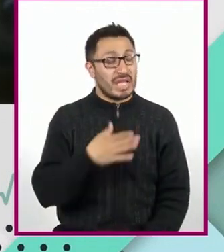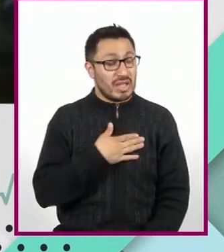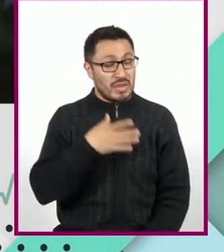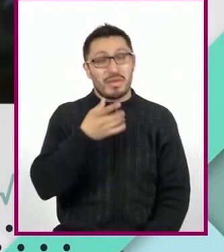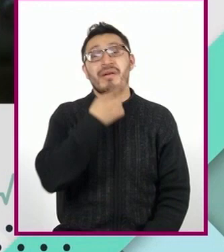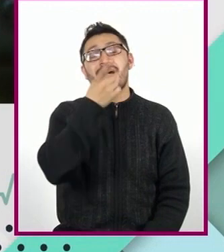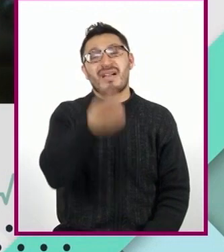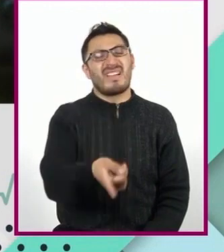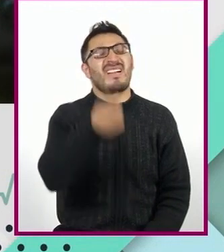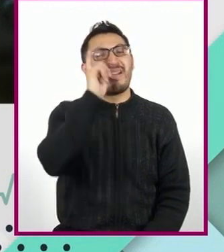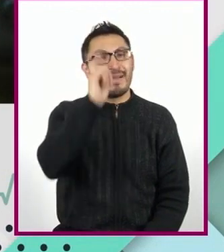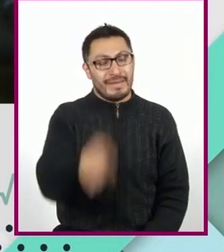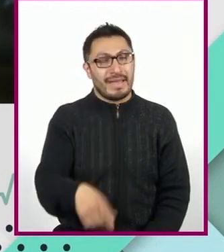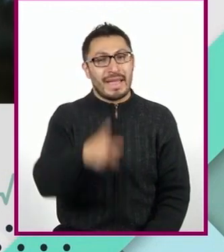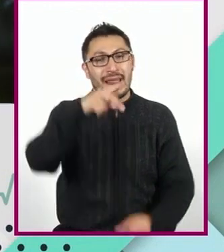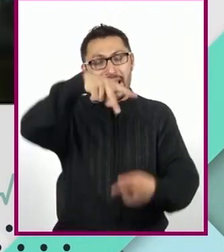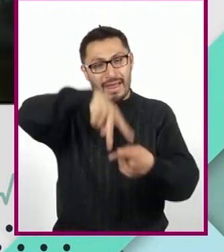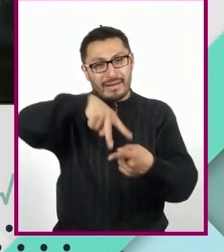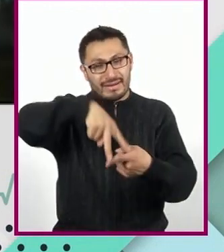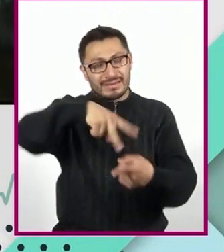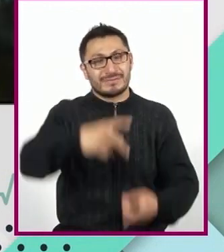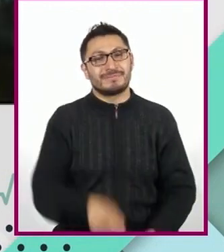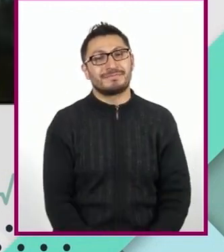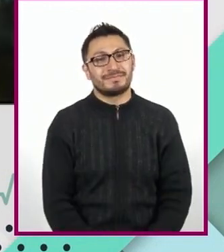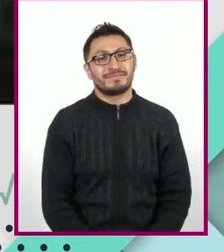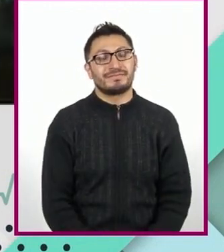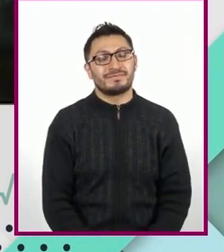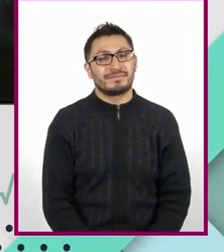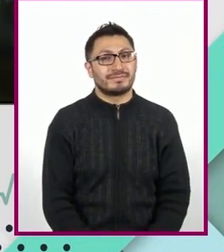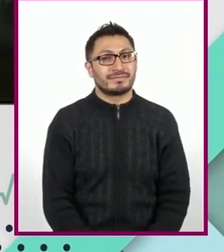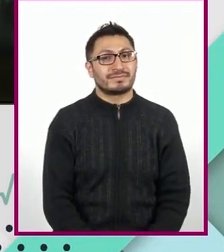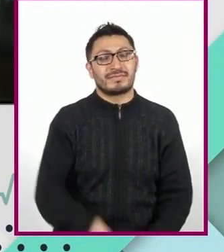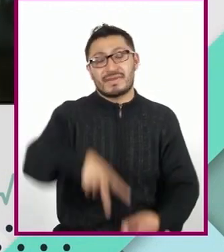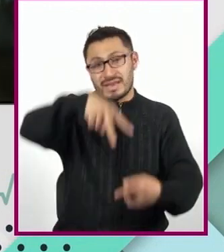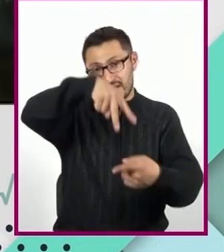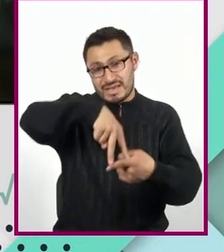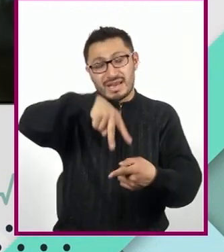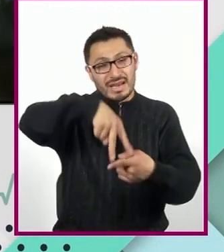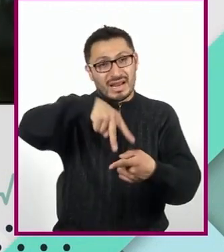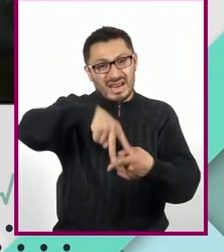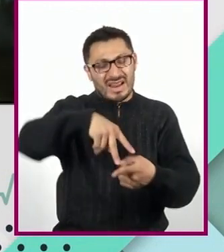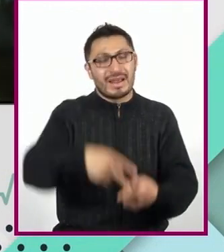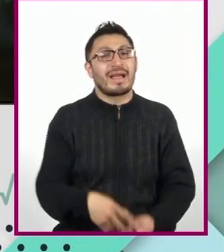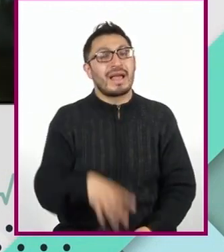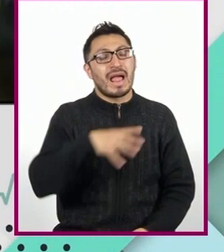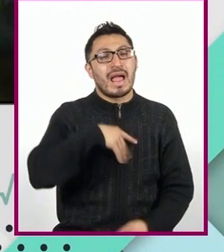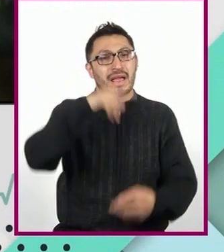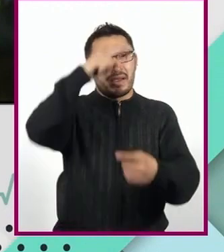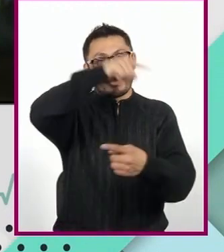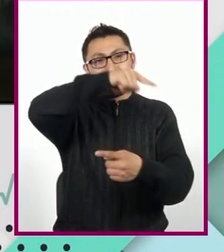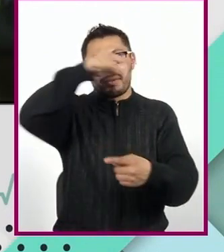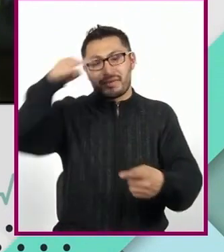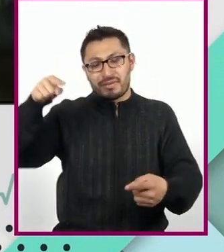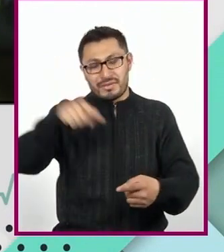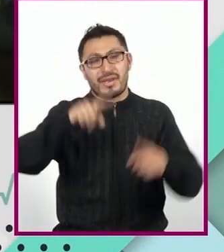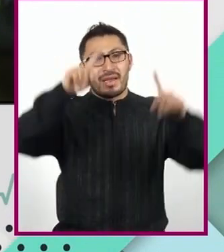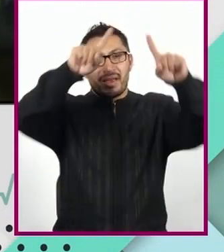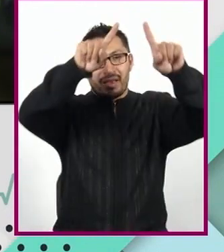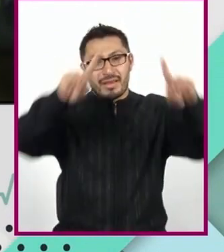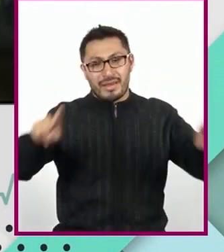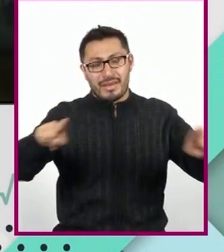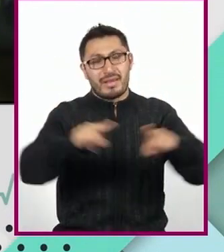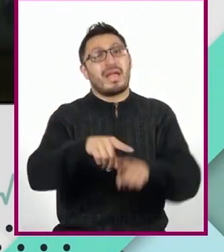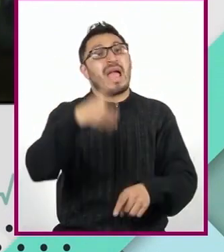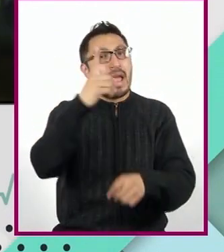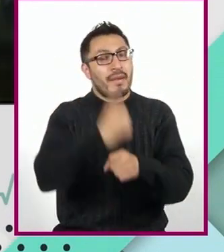hoy les hablaré sobre qué son los triángulos. Los triángulos son polígonos o figuras planas que cuentan con 3 lados. Es el primer polígono que se